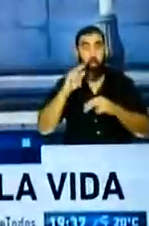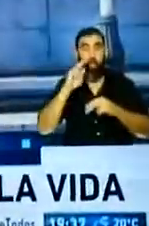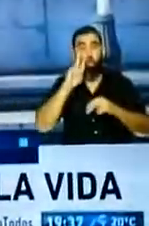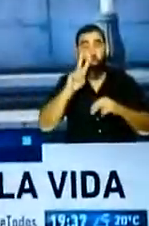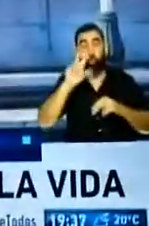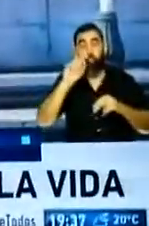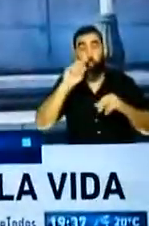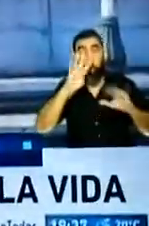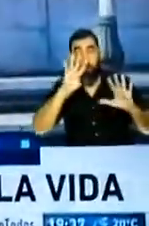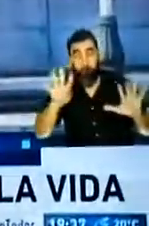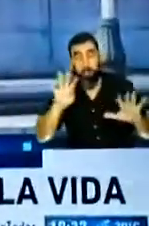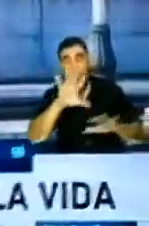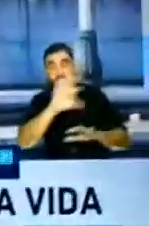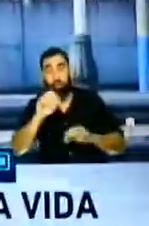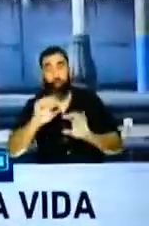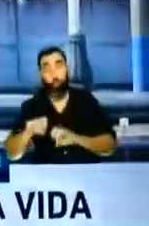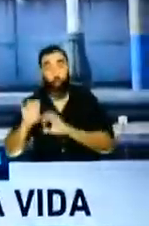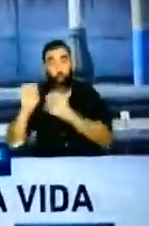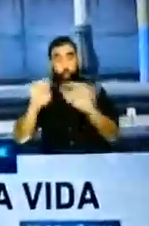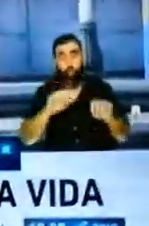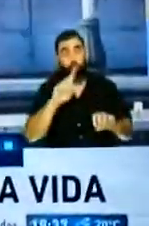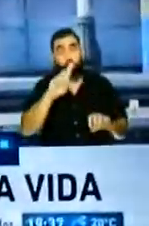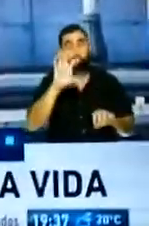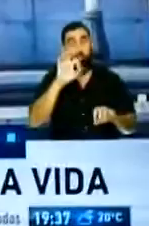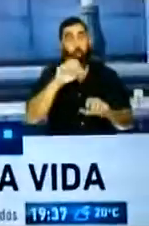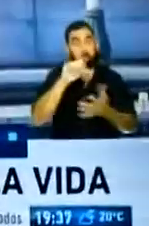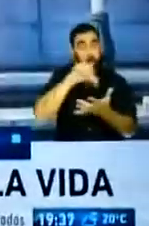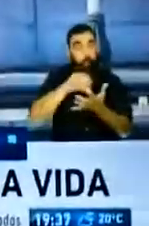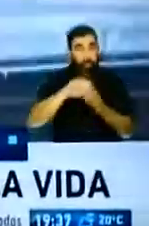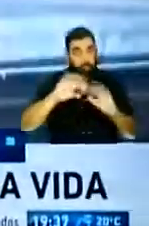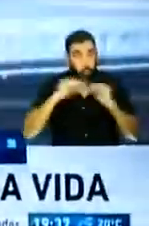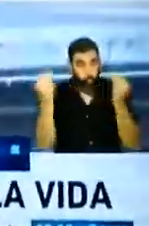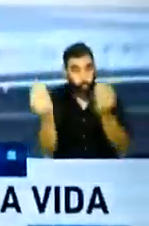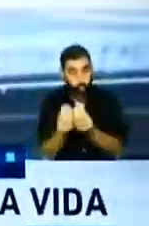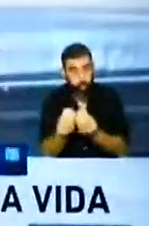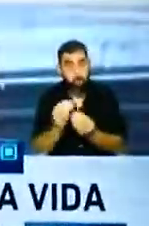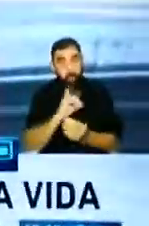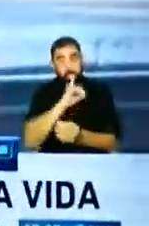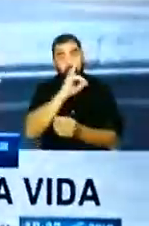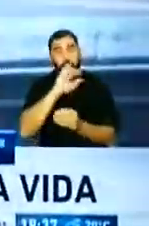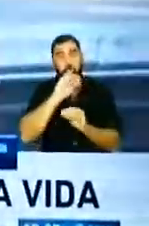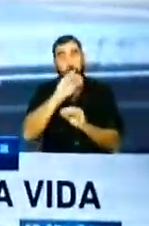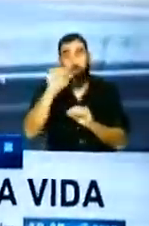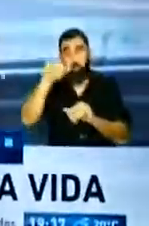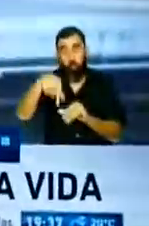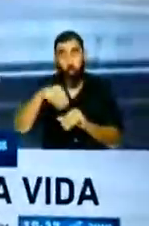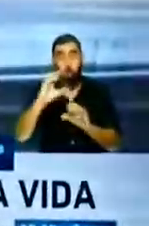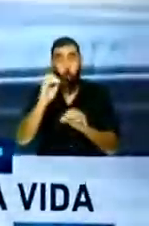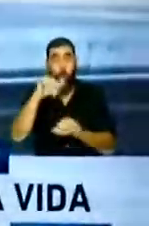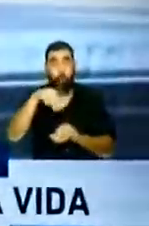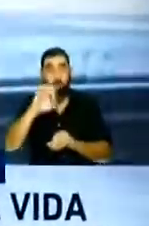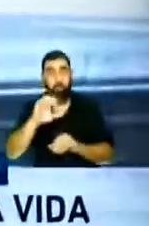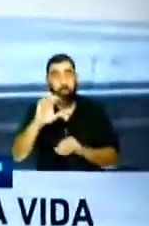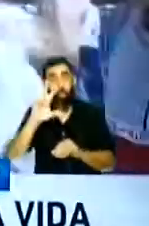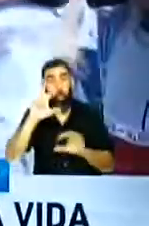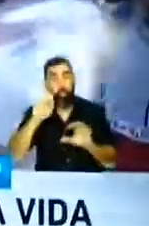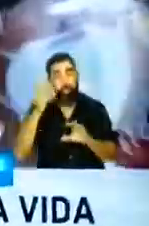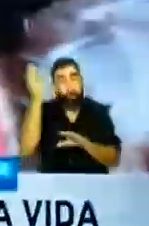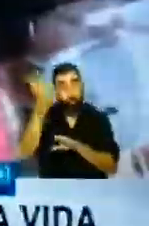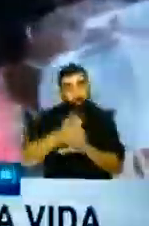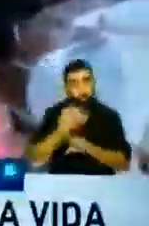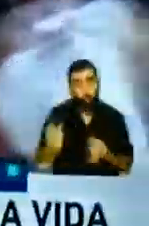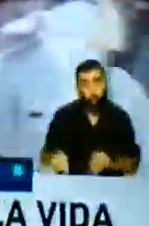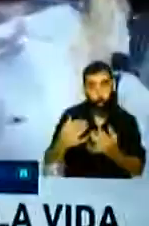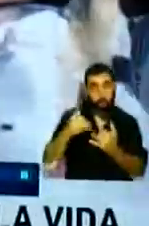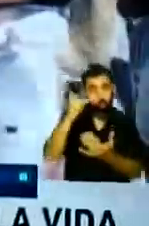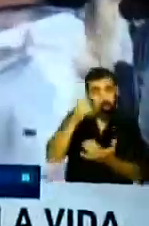209.500 casos de contagio en 150 países o territorios fueron informados a la OMS. Más de 80% de los